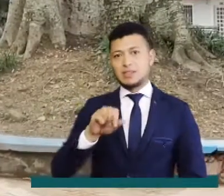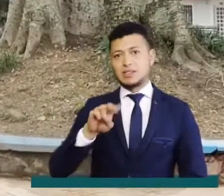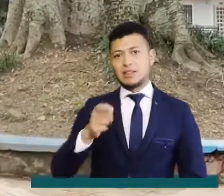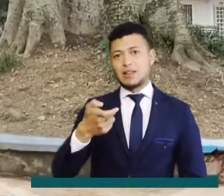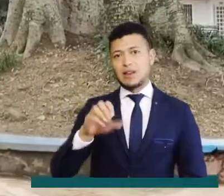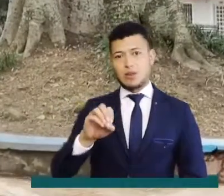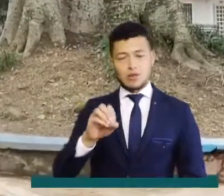13